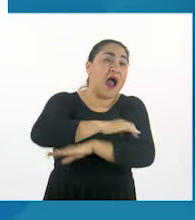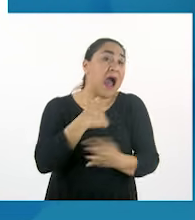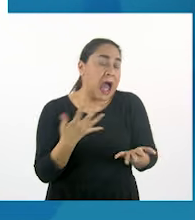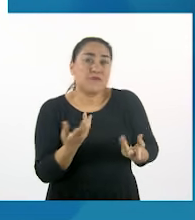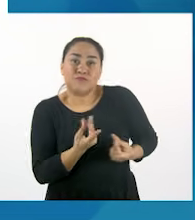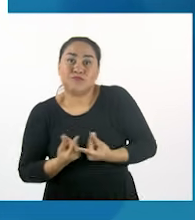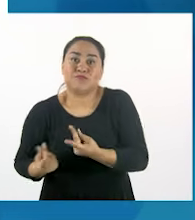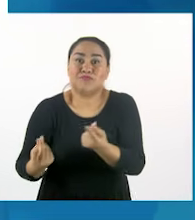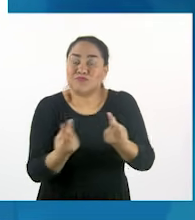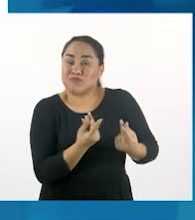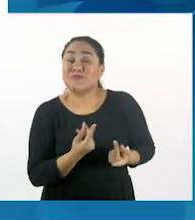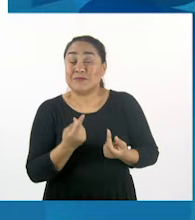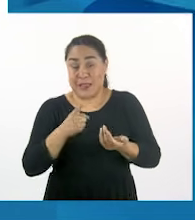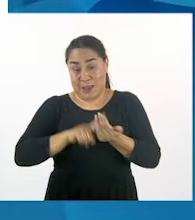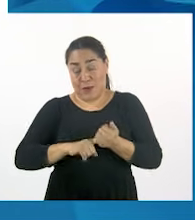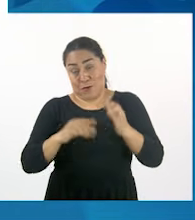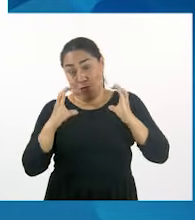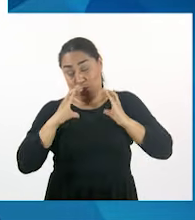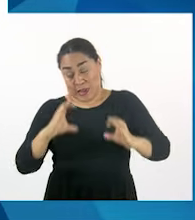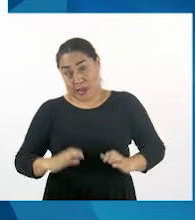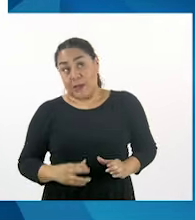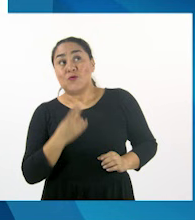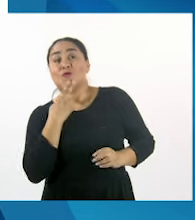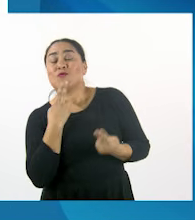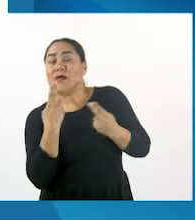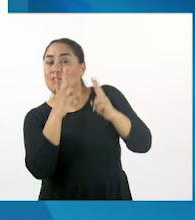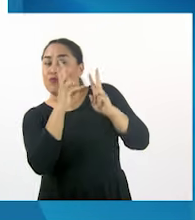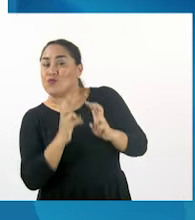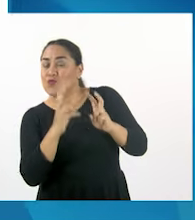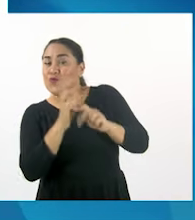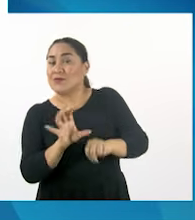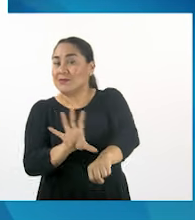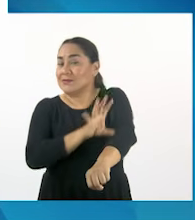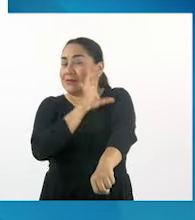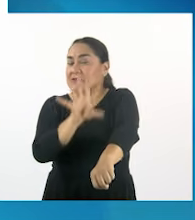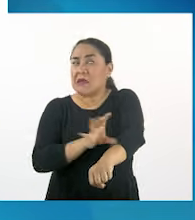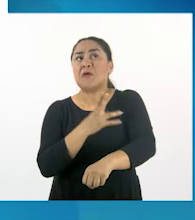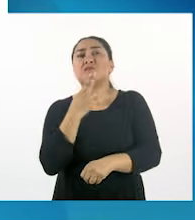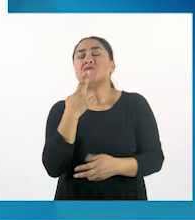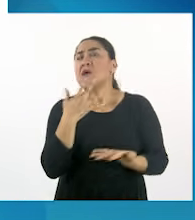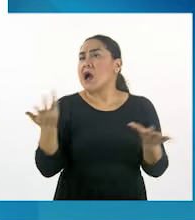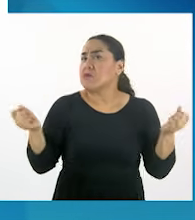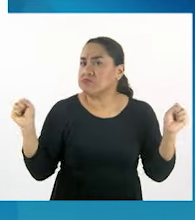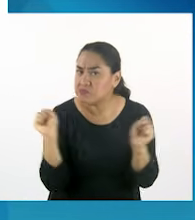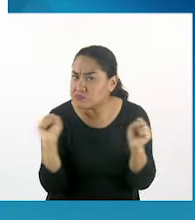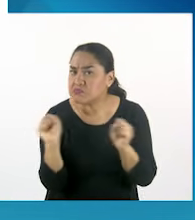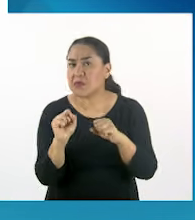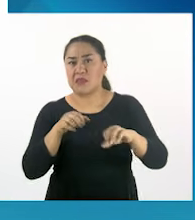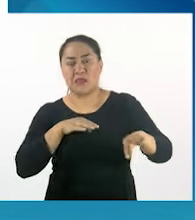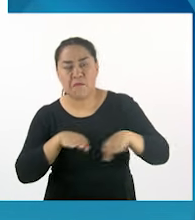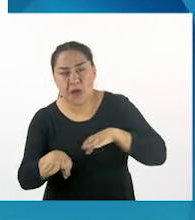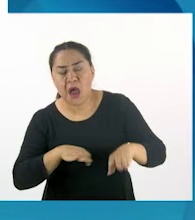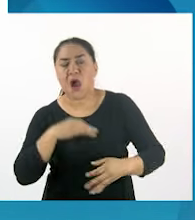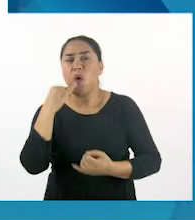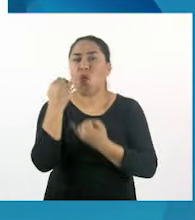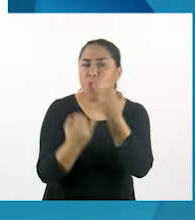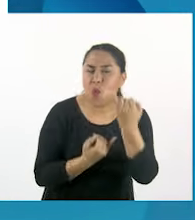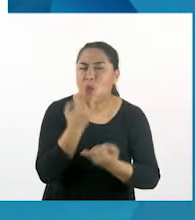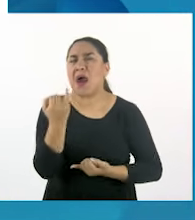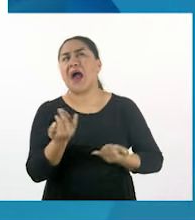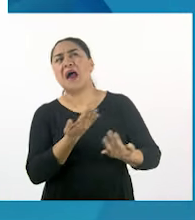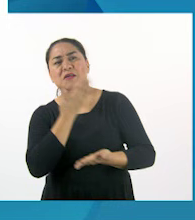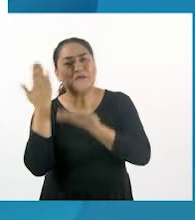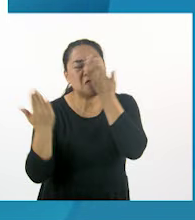que el organismo utiliza y además se usa para correr, trabajar, jugar, estudiar,